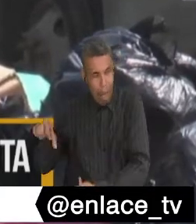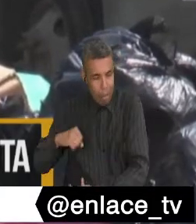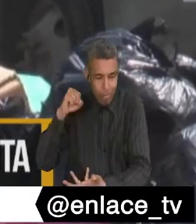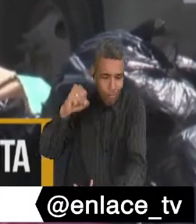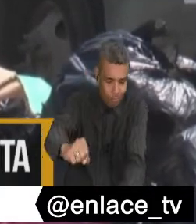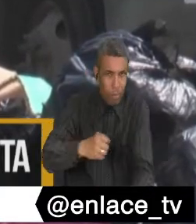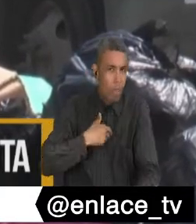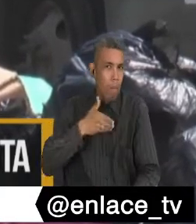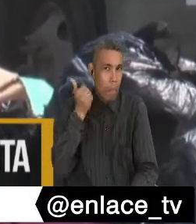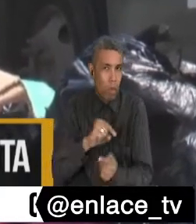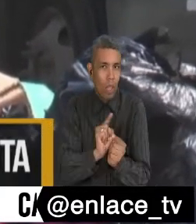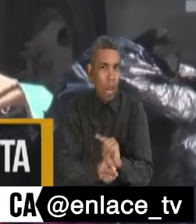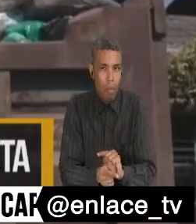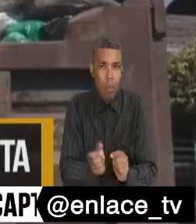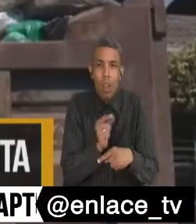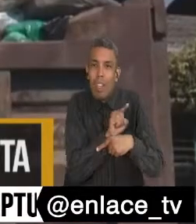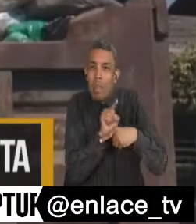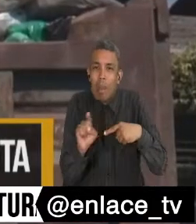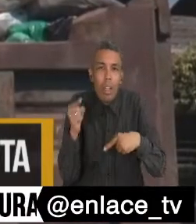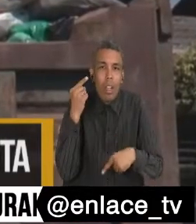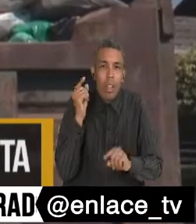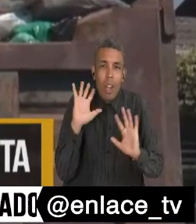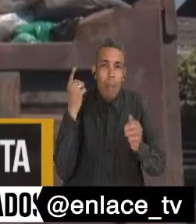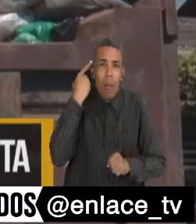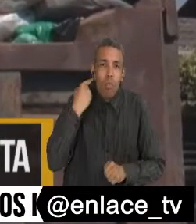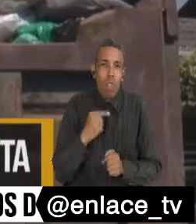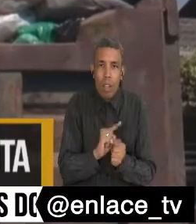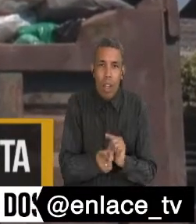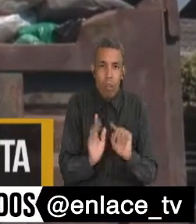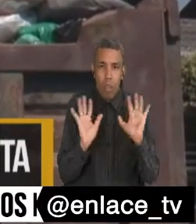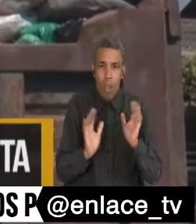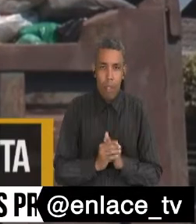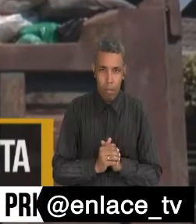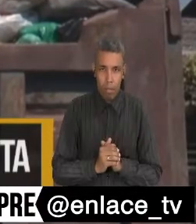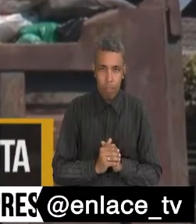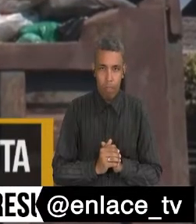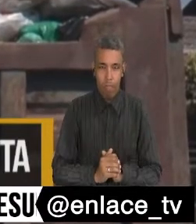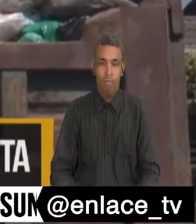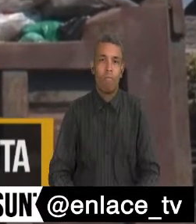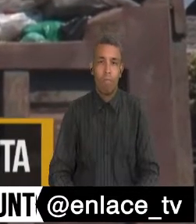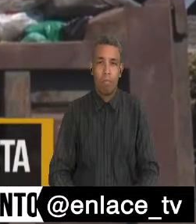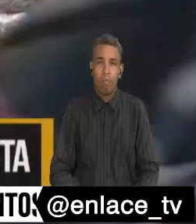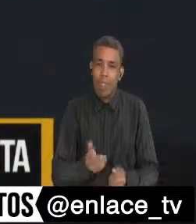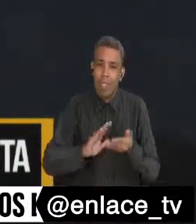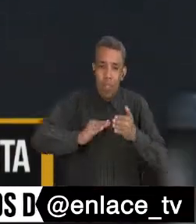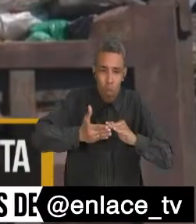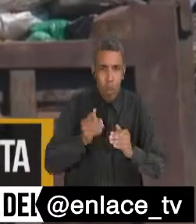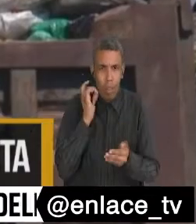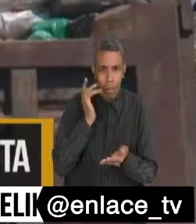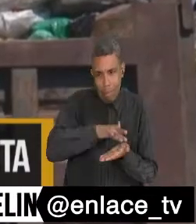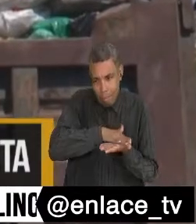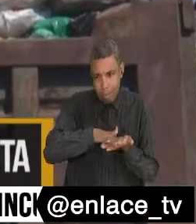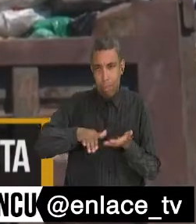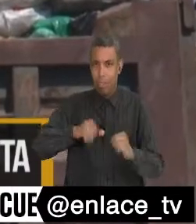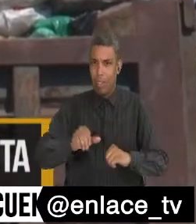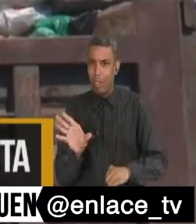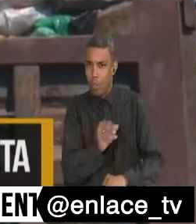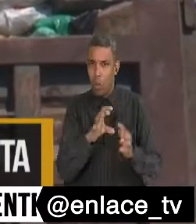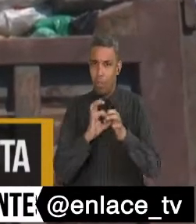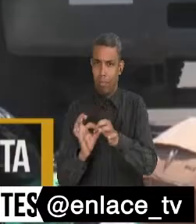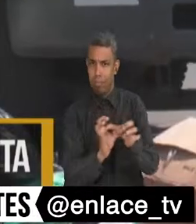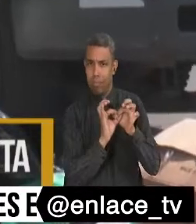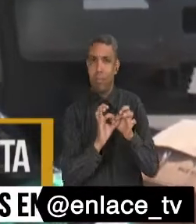de esta manera ayudar a conservar un ambiente sano en estos días santos. Con el apoyo de la comunidad, es posible conservar las calles